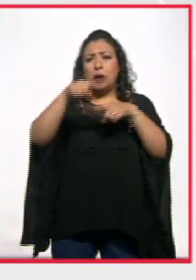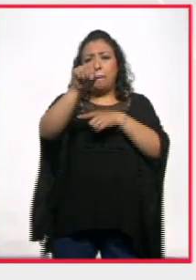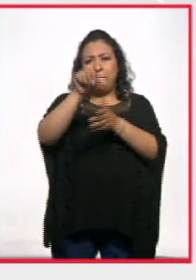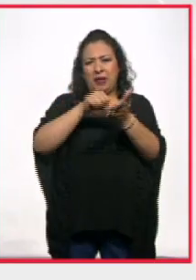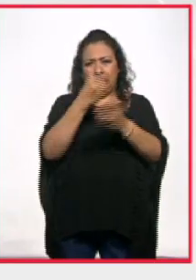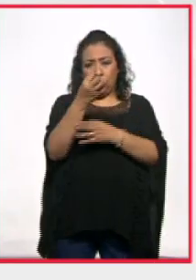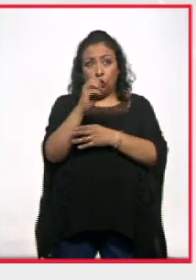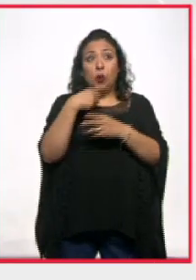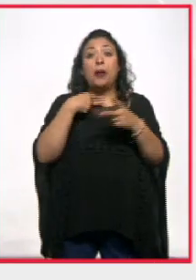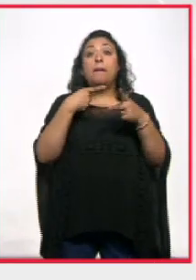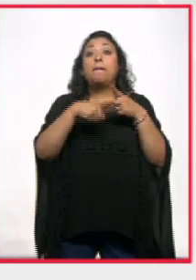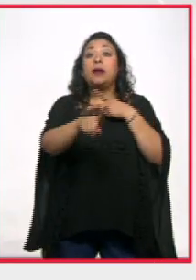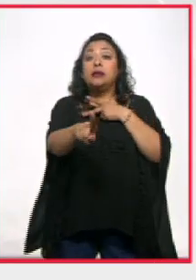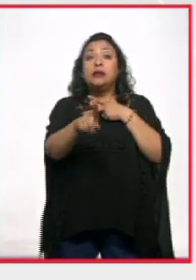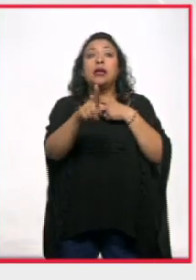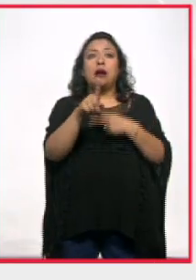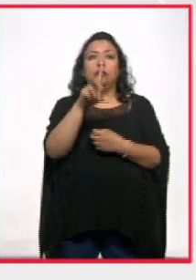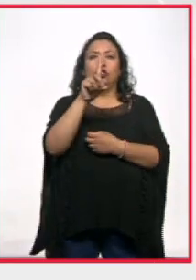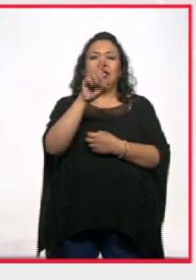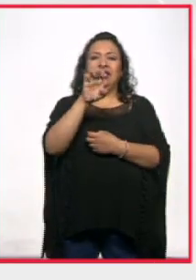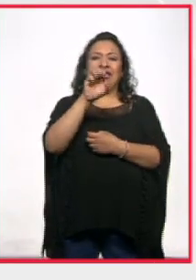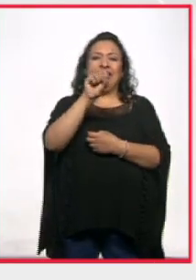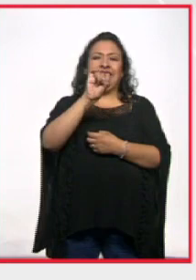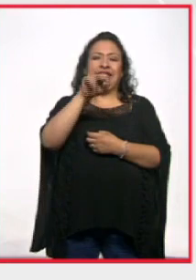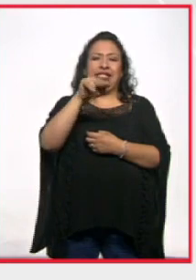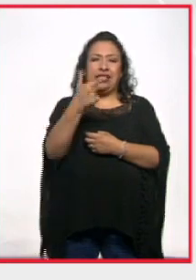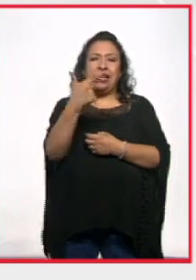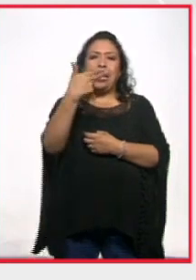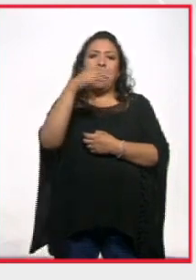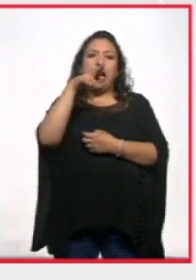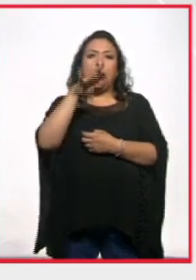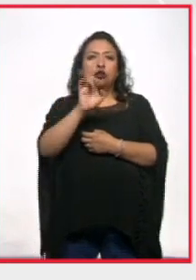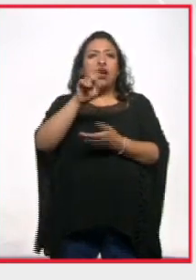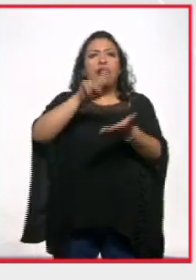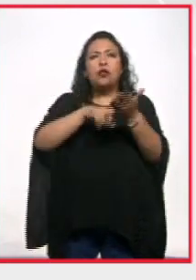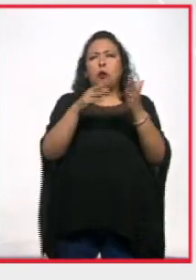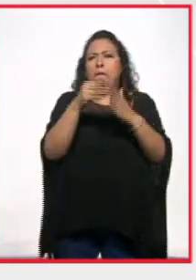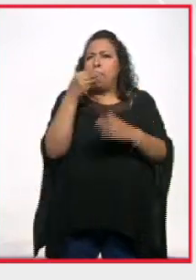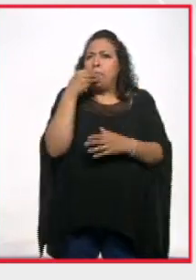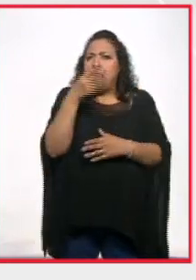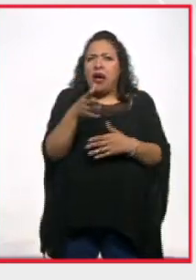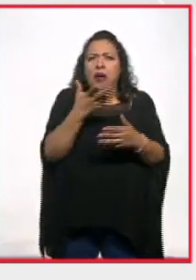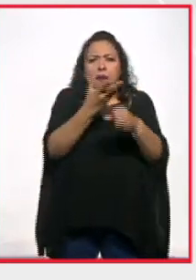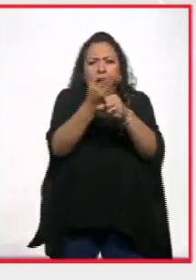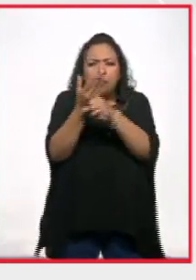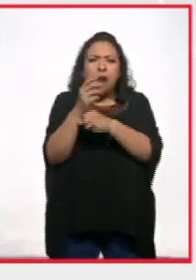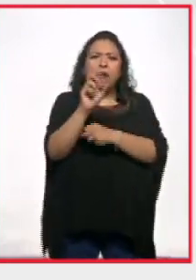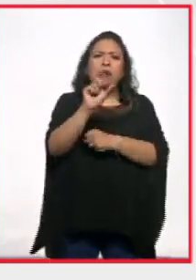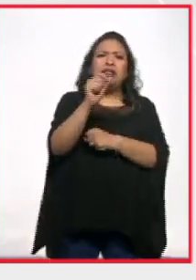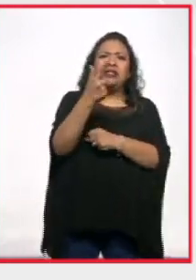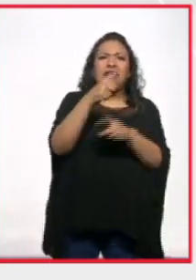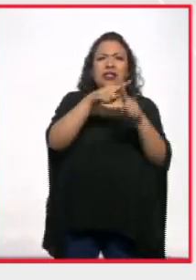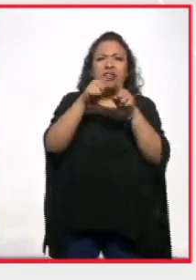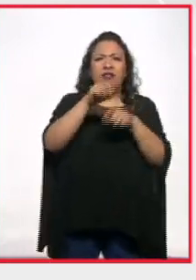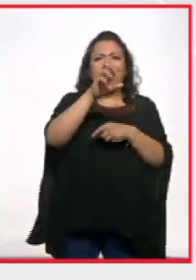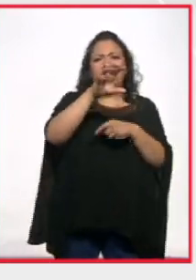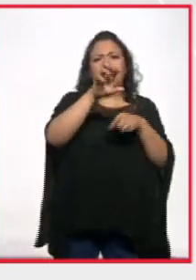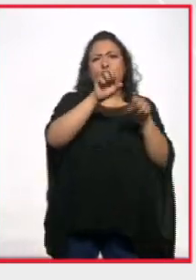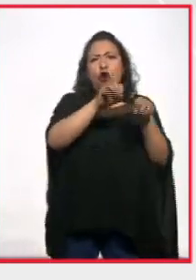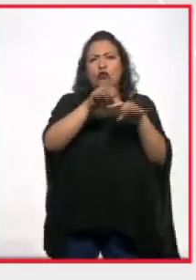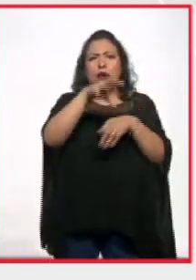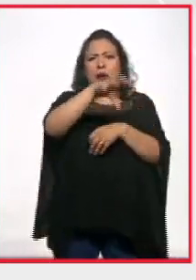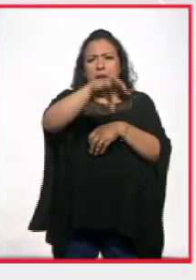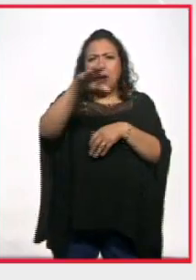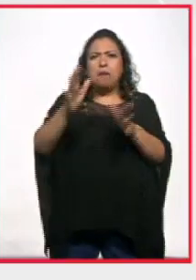y arrancamos con Design House, que es una casa muy padre en la que se intervienen alrededor de 27 despachos van a participar